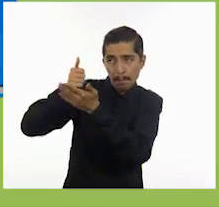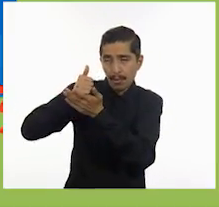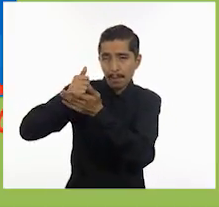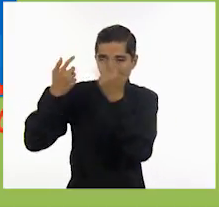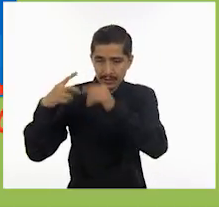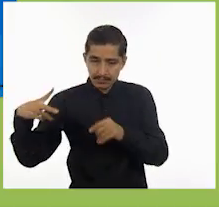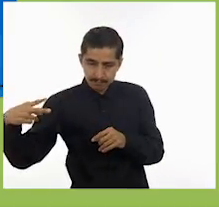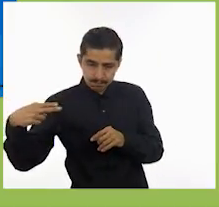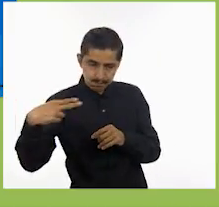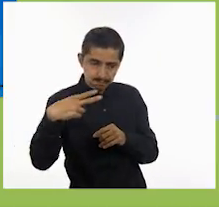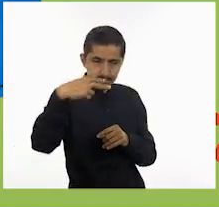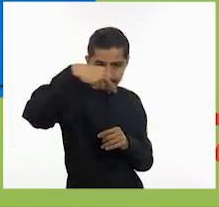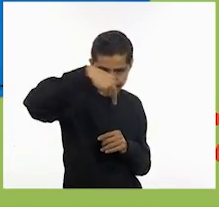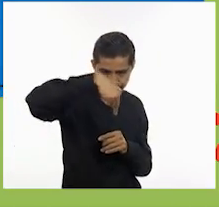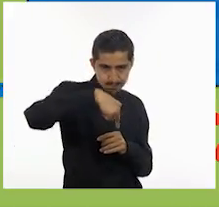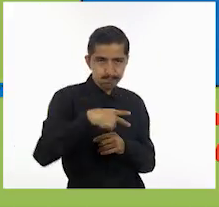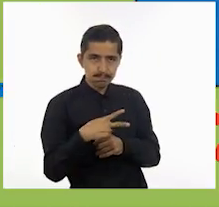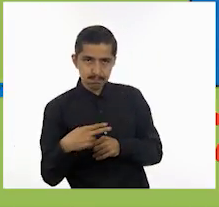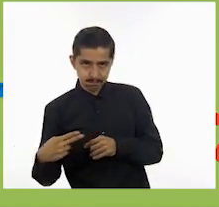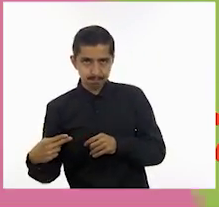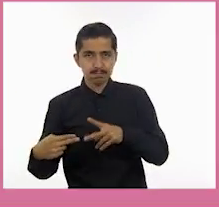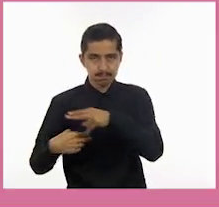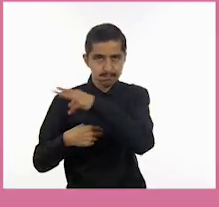las líneas marcadas.